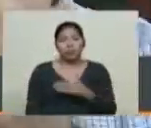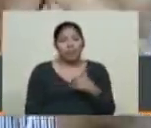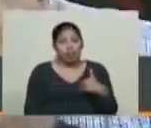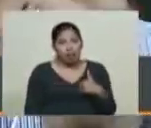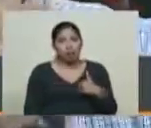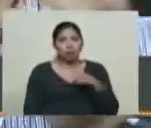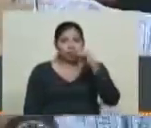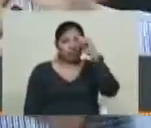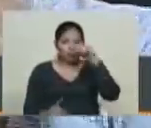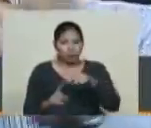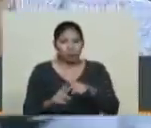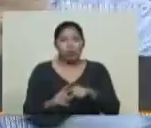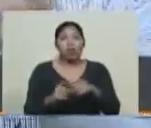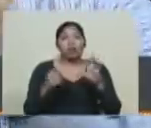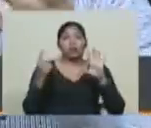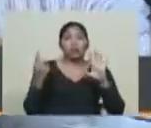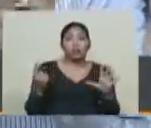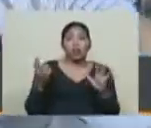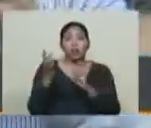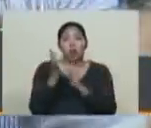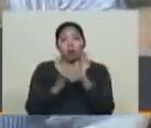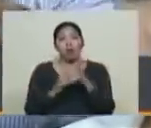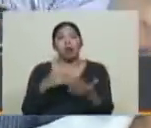Del 6 de abril al 13 de mayo, tome nota.